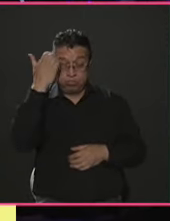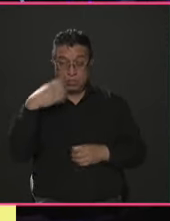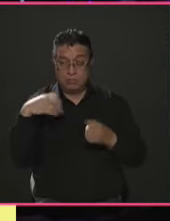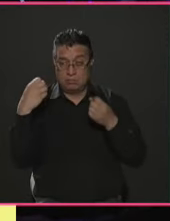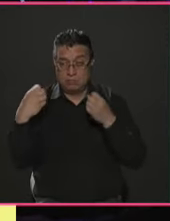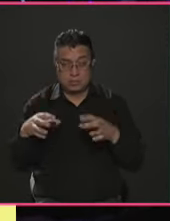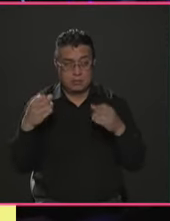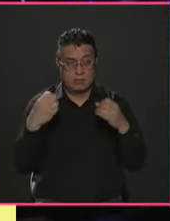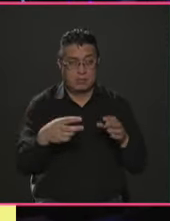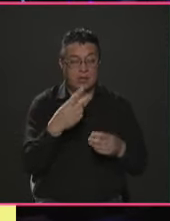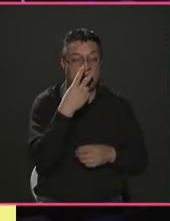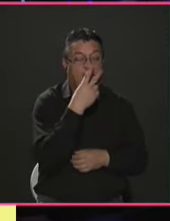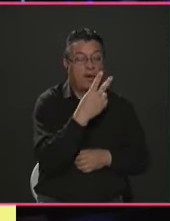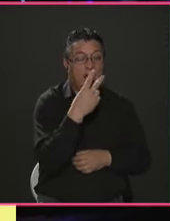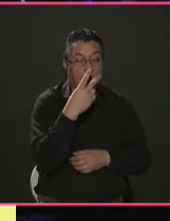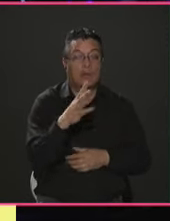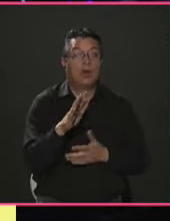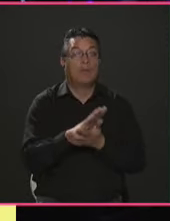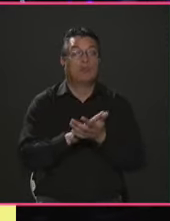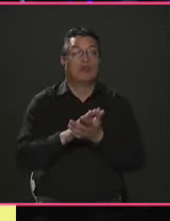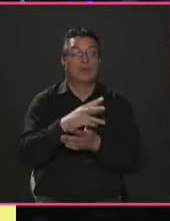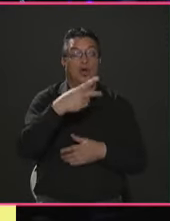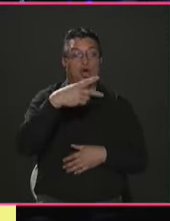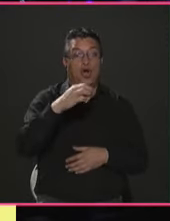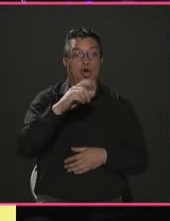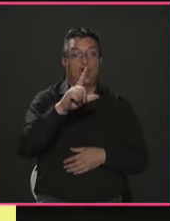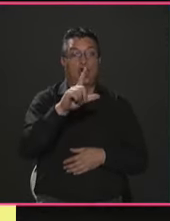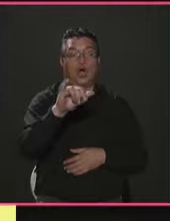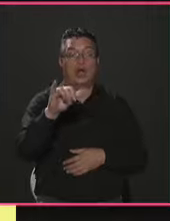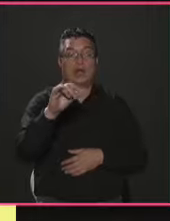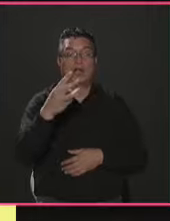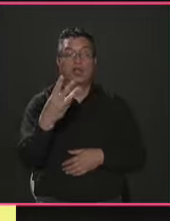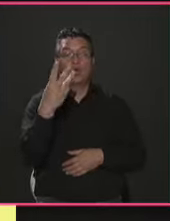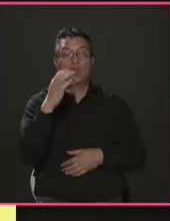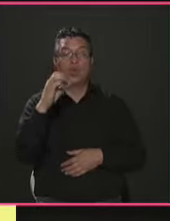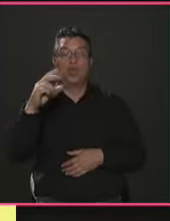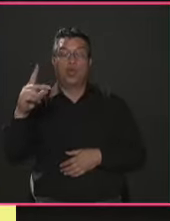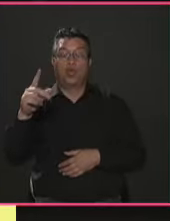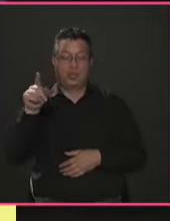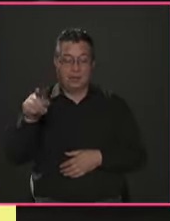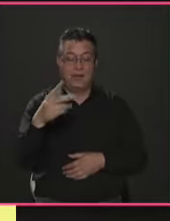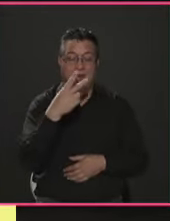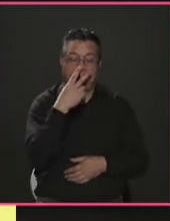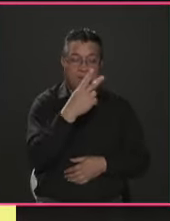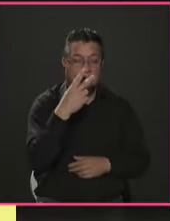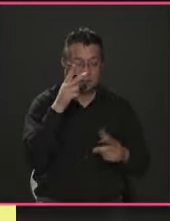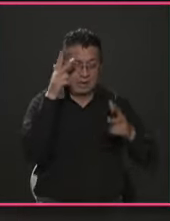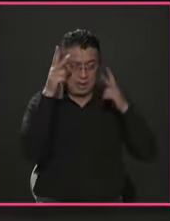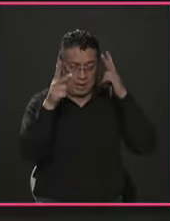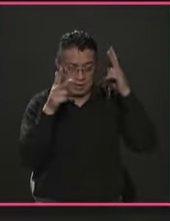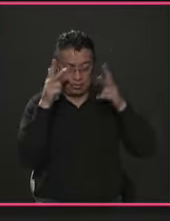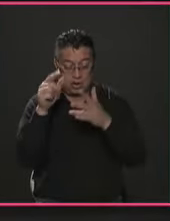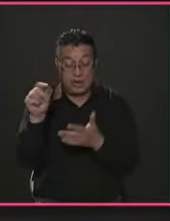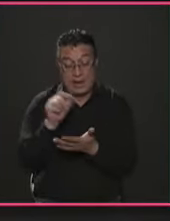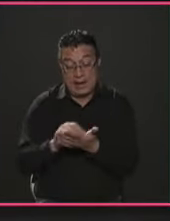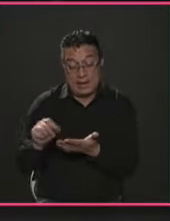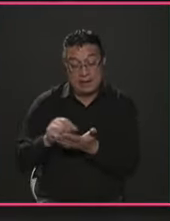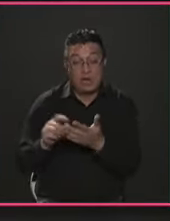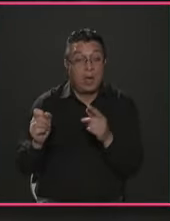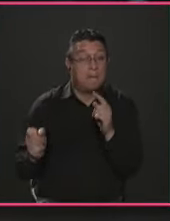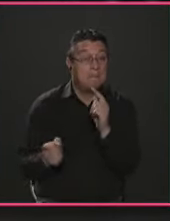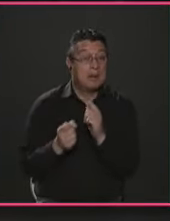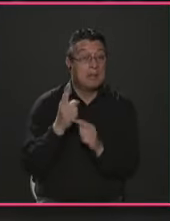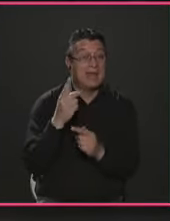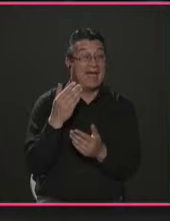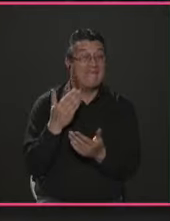visto que han ocurrido en Hollywood e recientemente en estos meses de actores escritores por primera